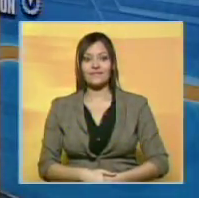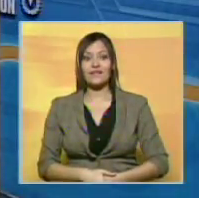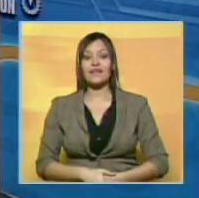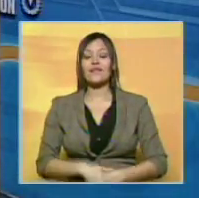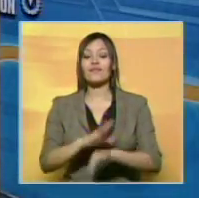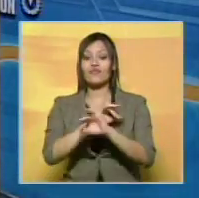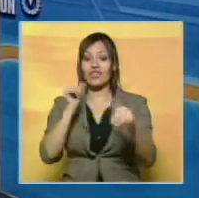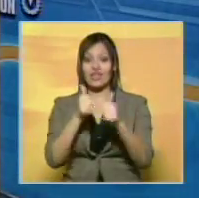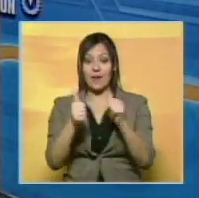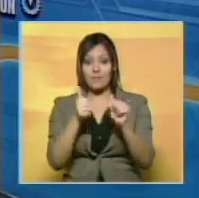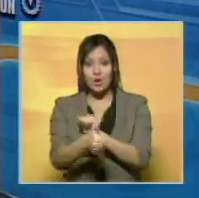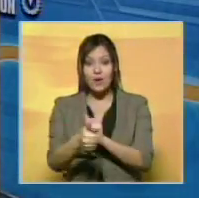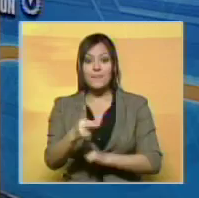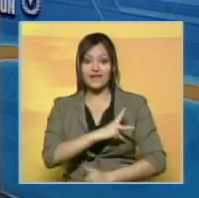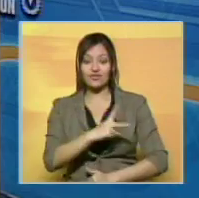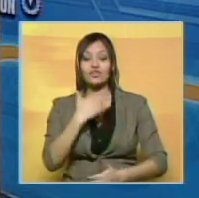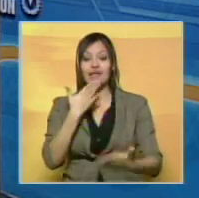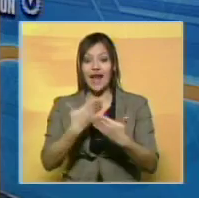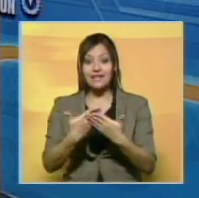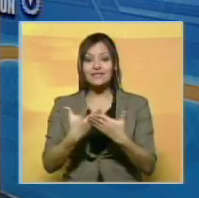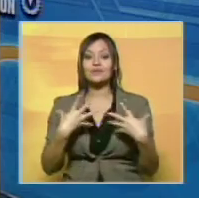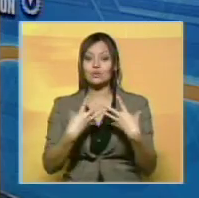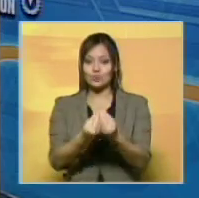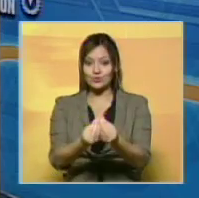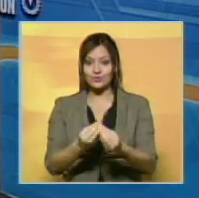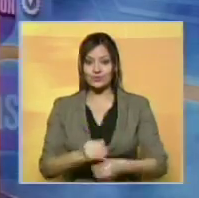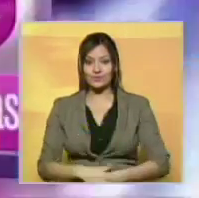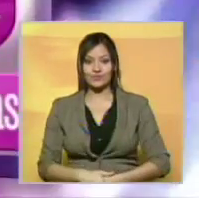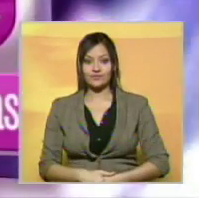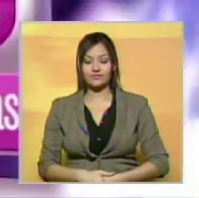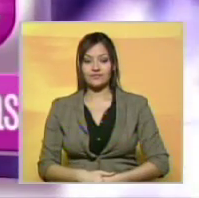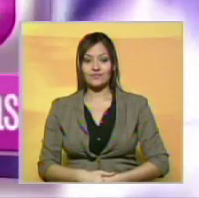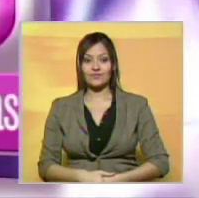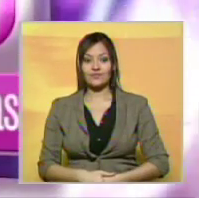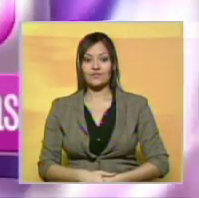deportiva en Noticiero Venevisión. Gracias por su compañía.